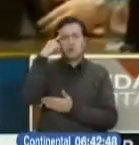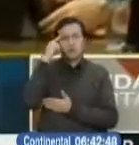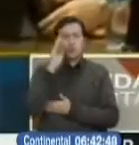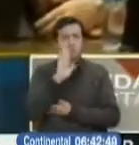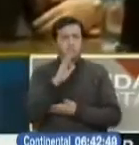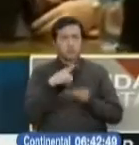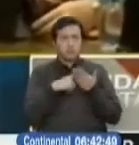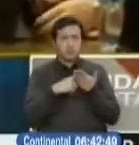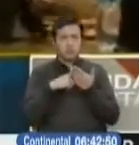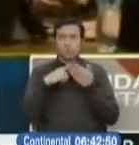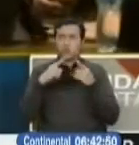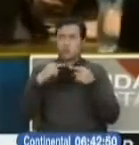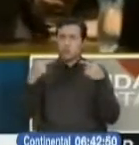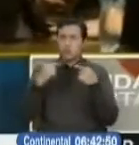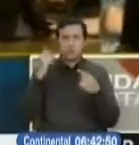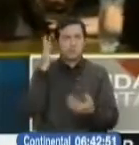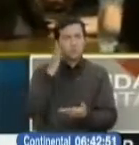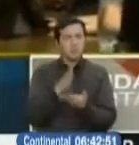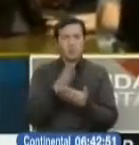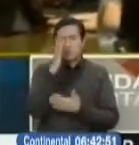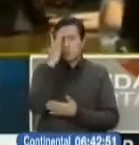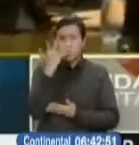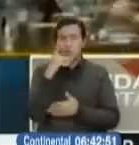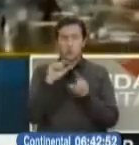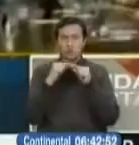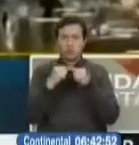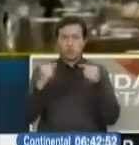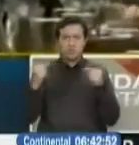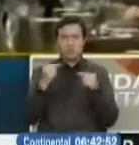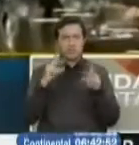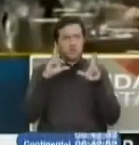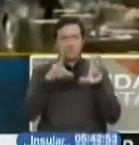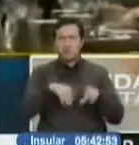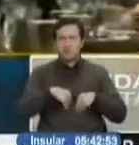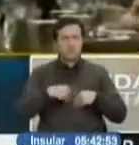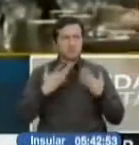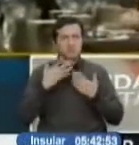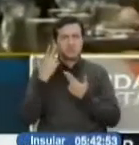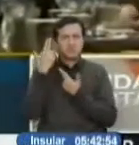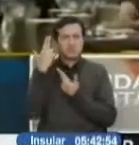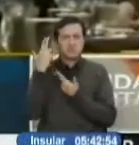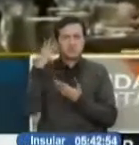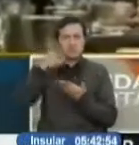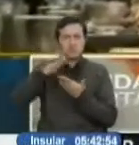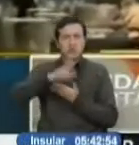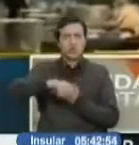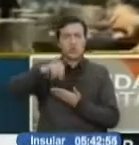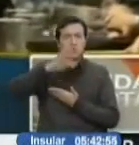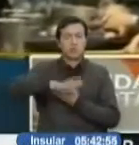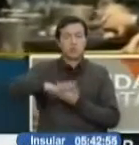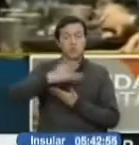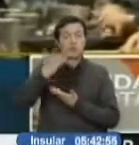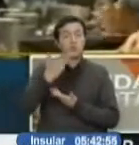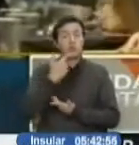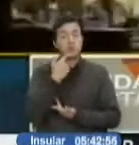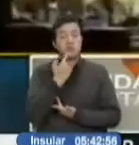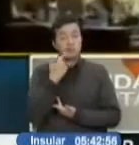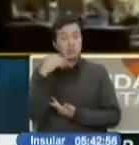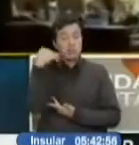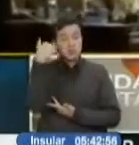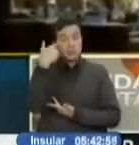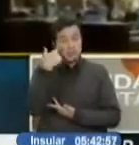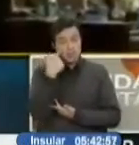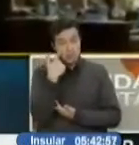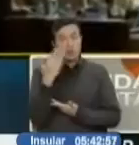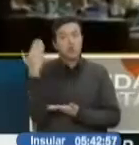al-assad y los rebeldes fueron paralizadas luego de que la oposición rechazó el avance de las tropas oficialistas al norte del país se espera que en próximas horas